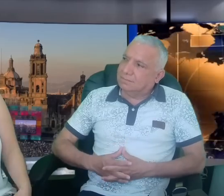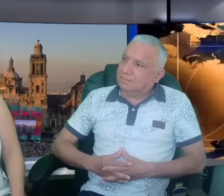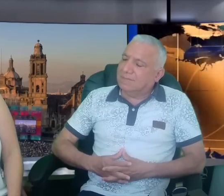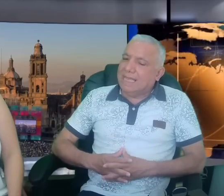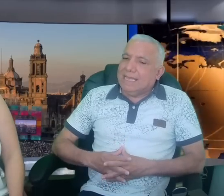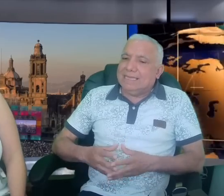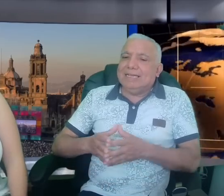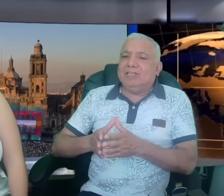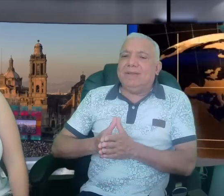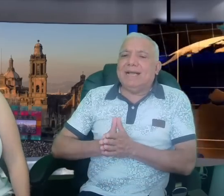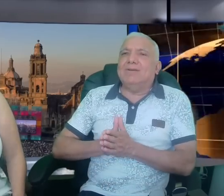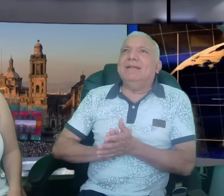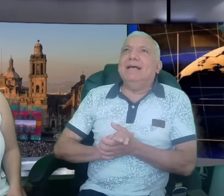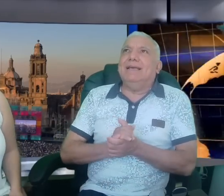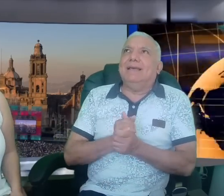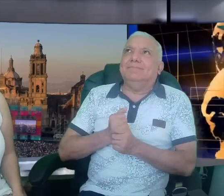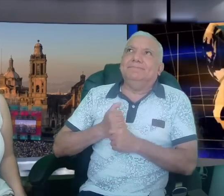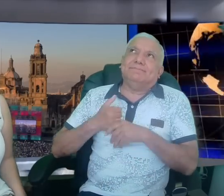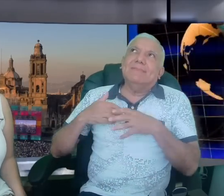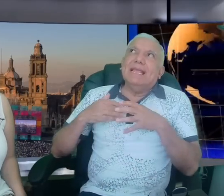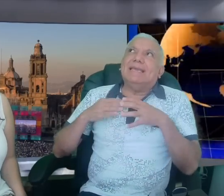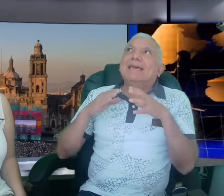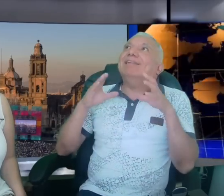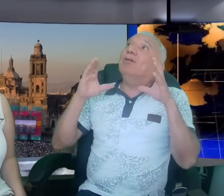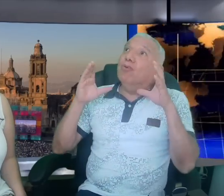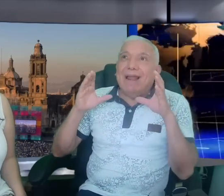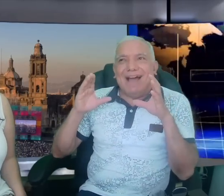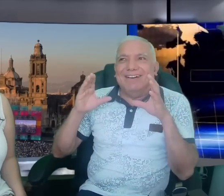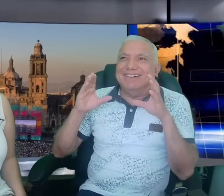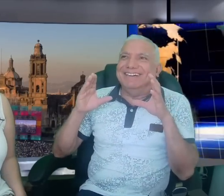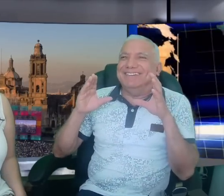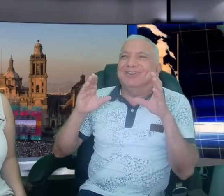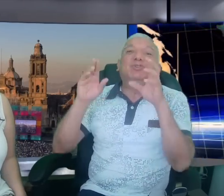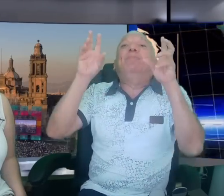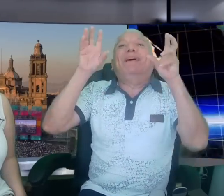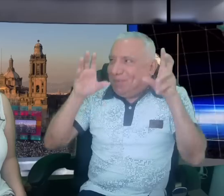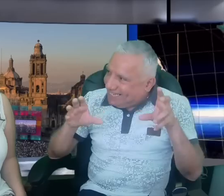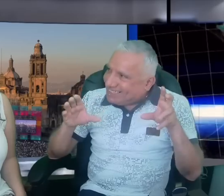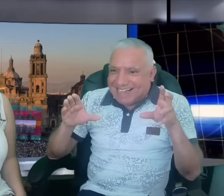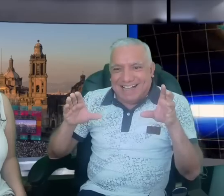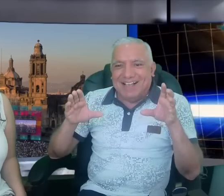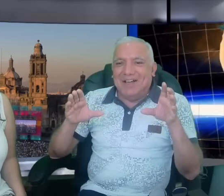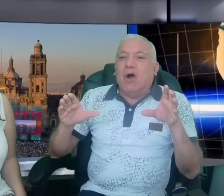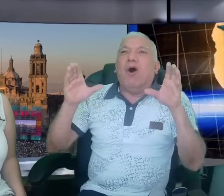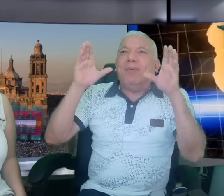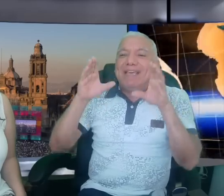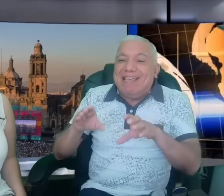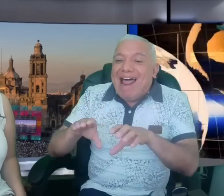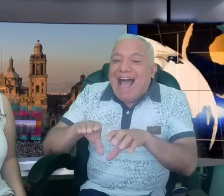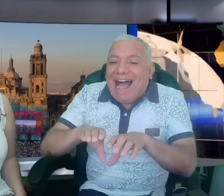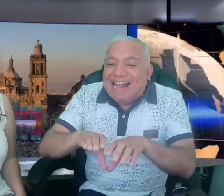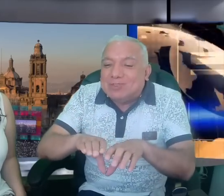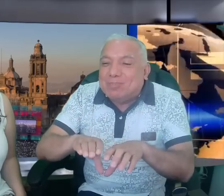cuarta transformación. Y es que en teoría, Carolina, quien regula o supervisa o